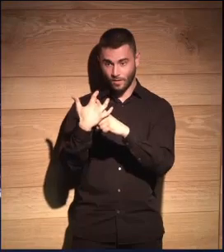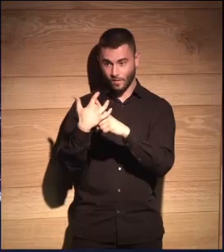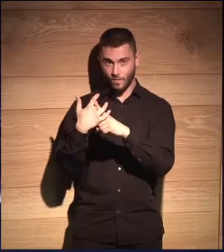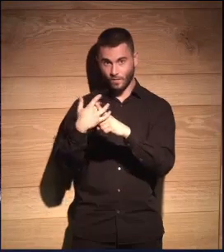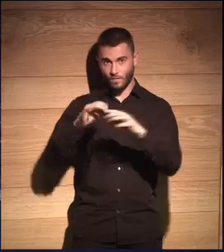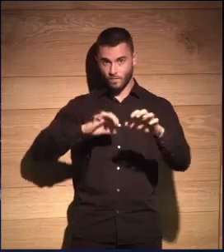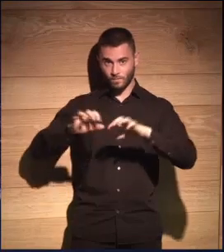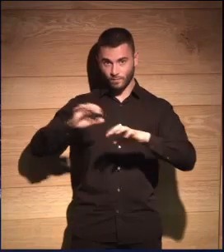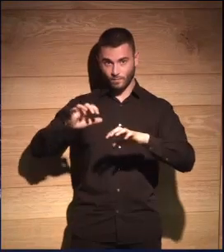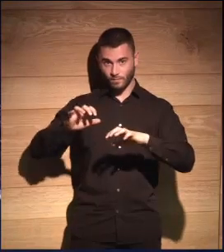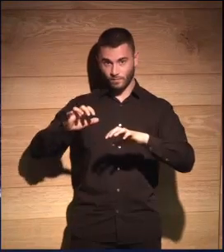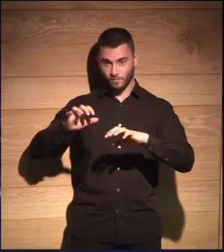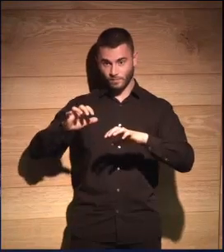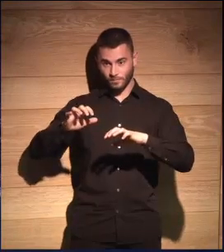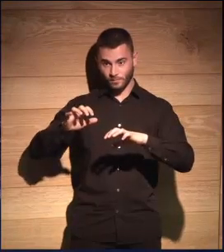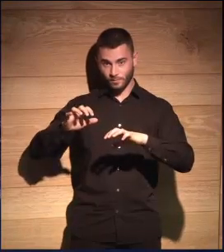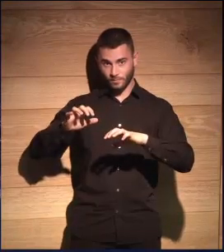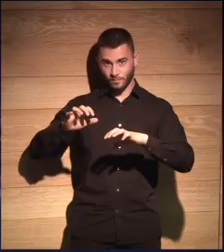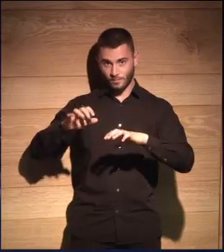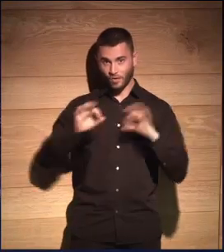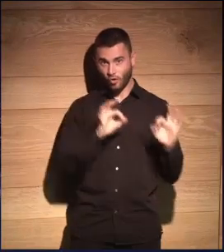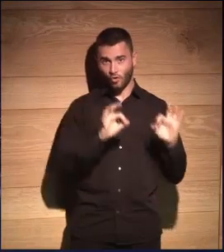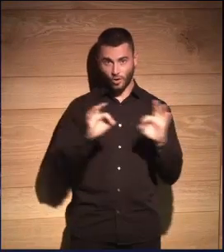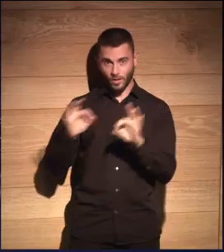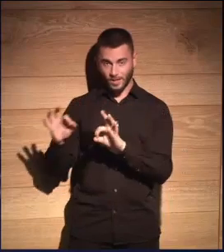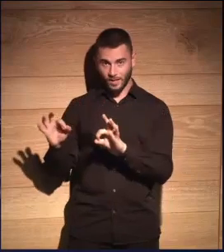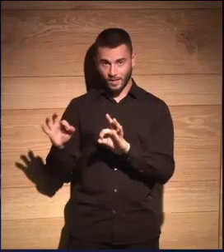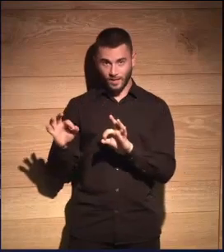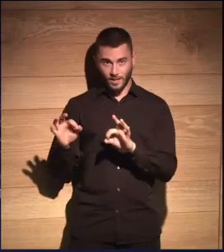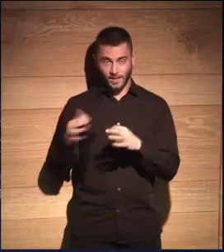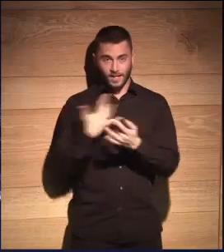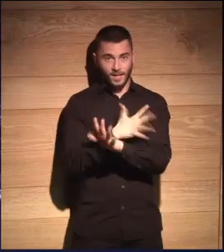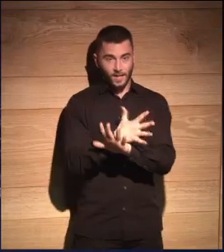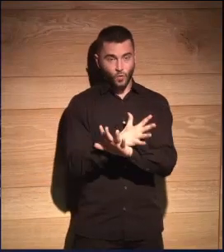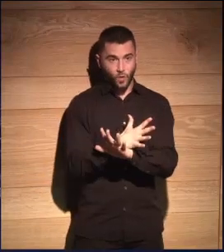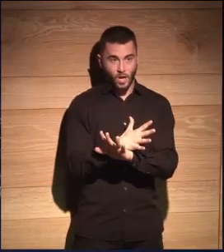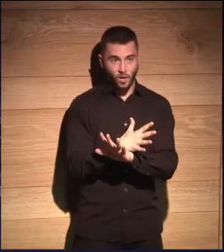suele ser de forma ordenada, digamos. Durante el juego hay todo el rato un metrónomo